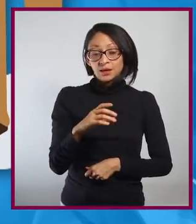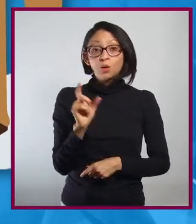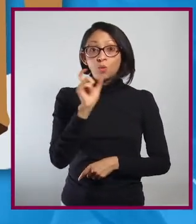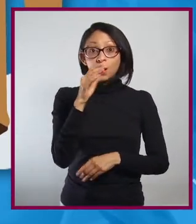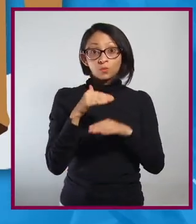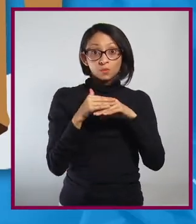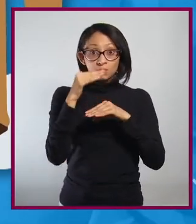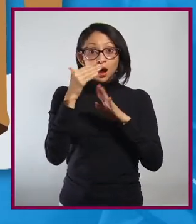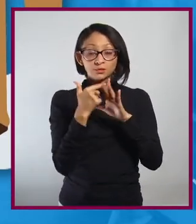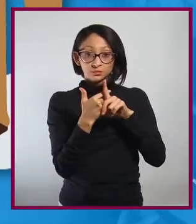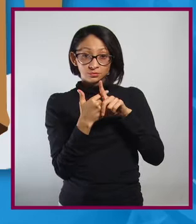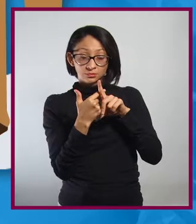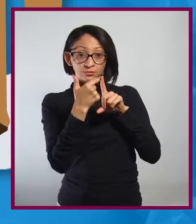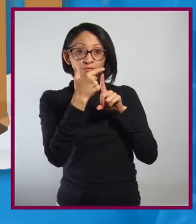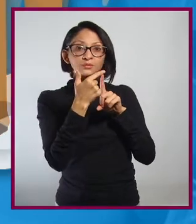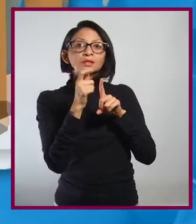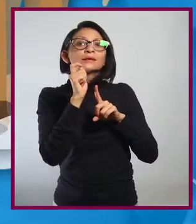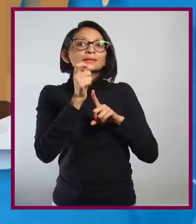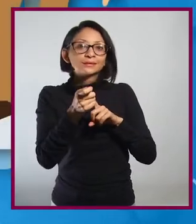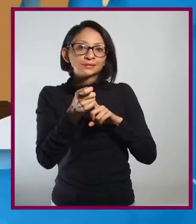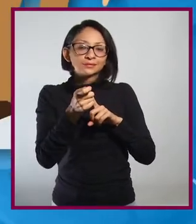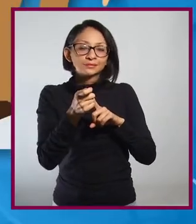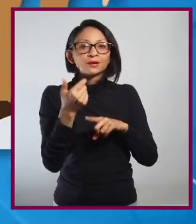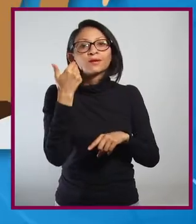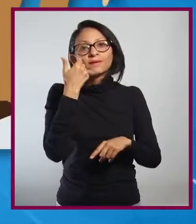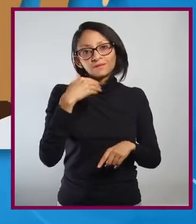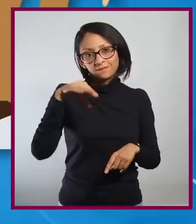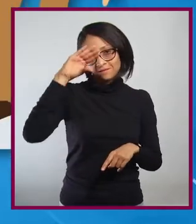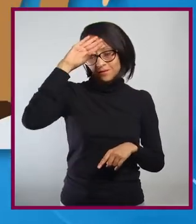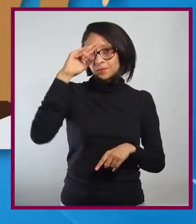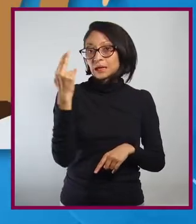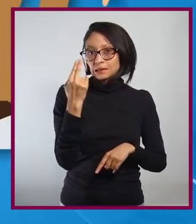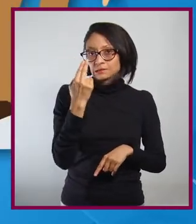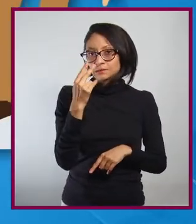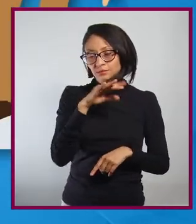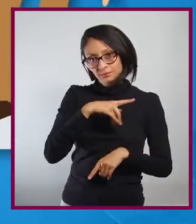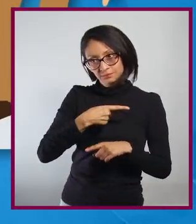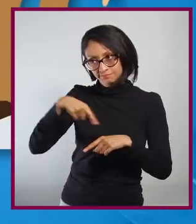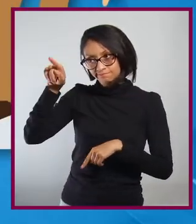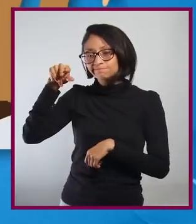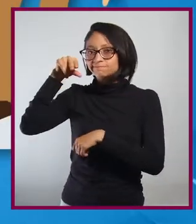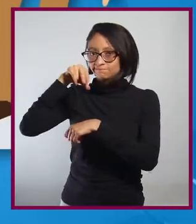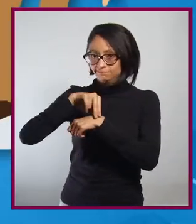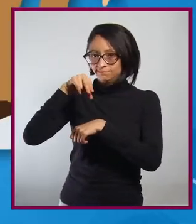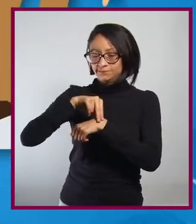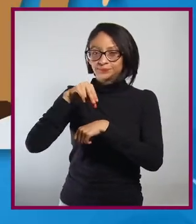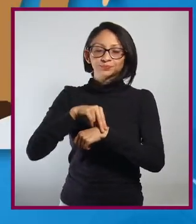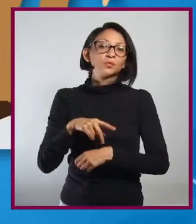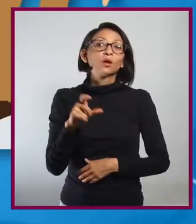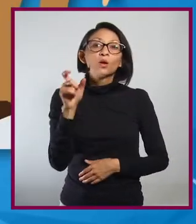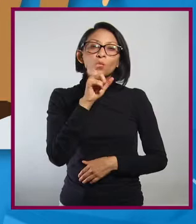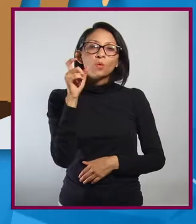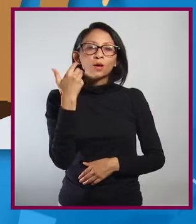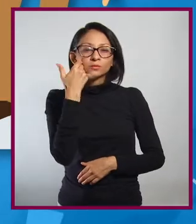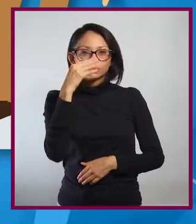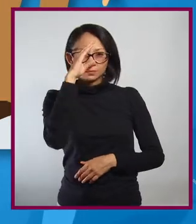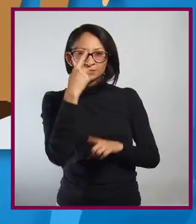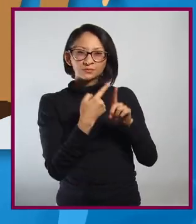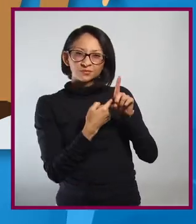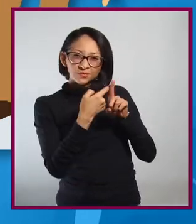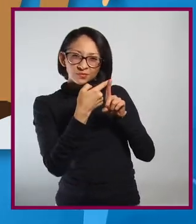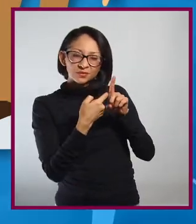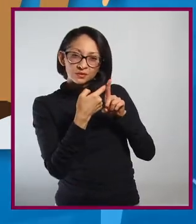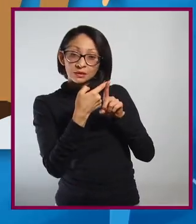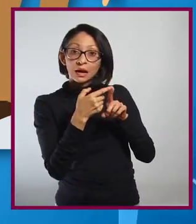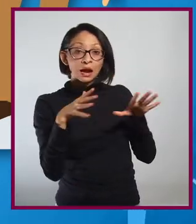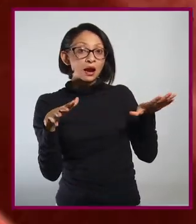Rebasar el estándar normal de la temperatura corporal se considera fiebre y debe ser atendida por un médico. Cuando la temperatura